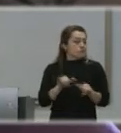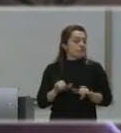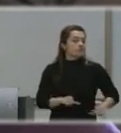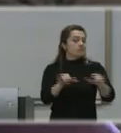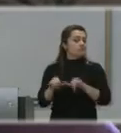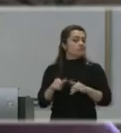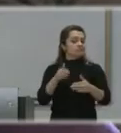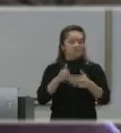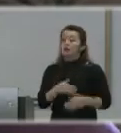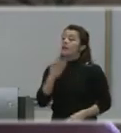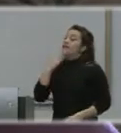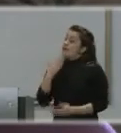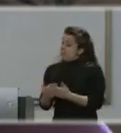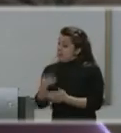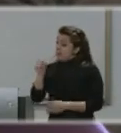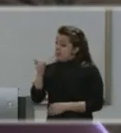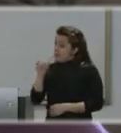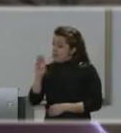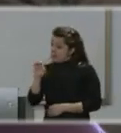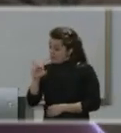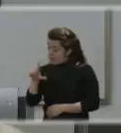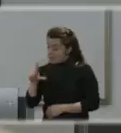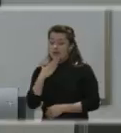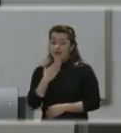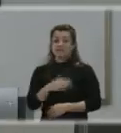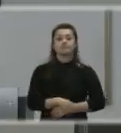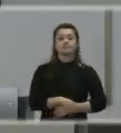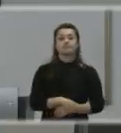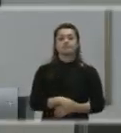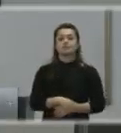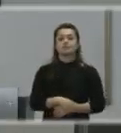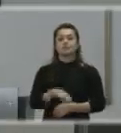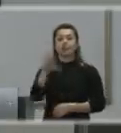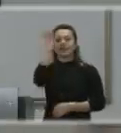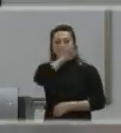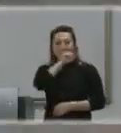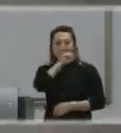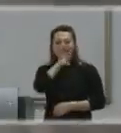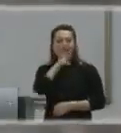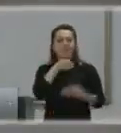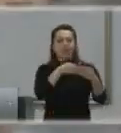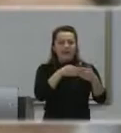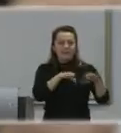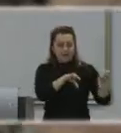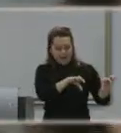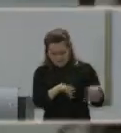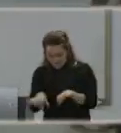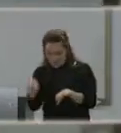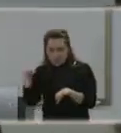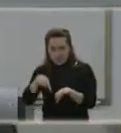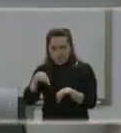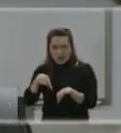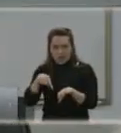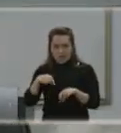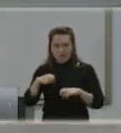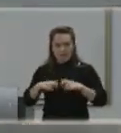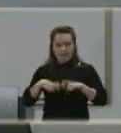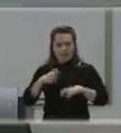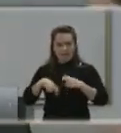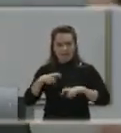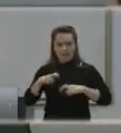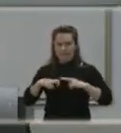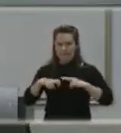barreras. Gracias, Gabriel. Entonces, ahí podríamos hablar de barreras actitudinales. Aquí hay otra intervención.